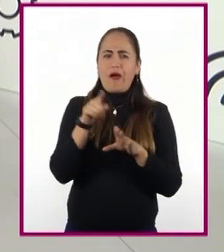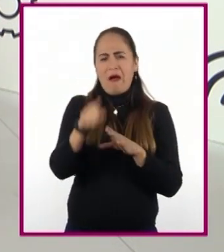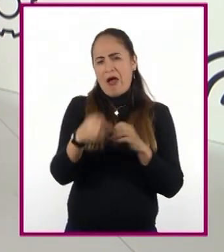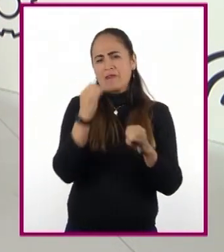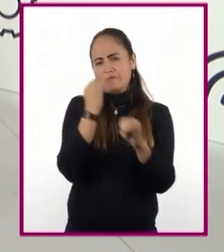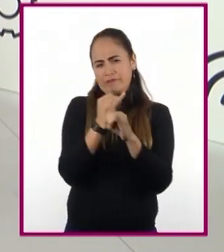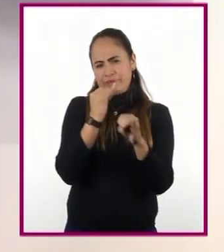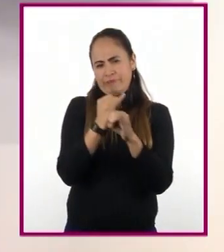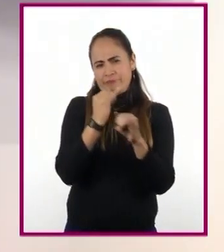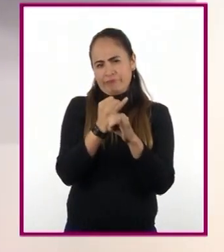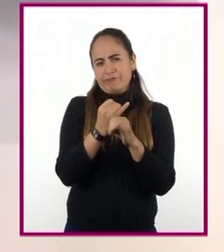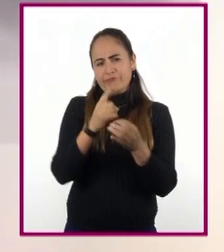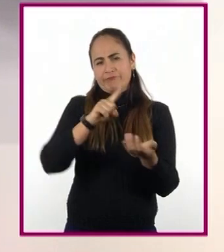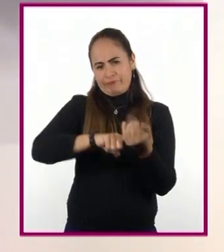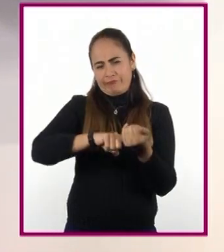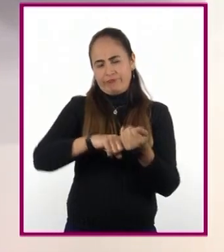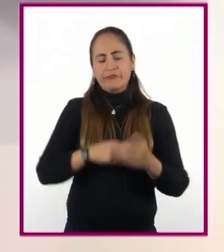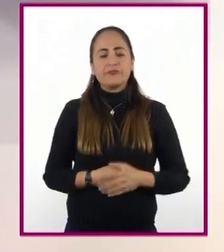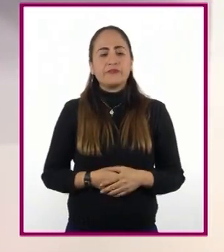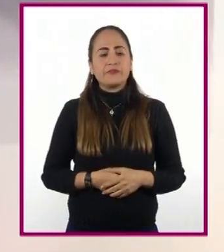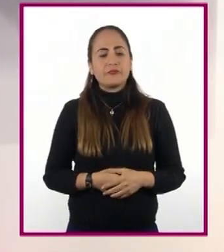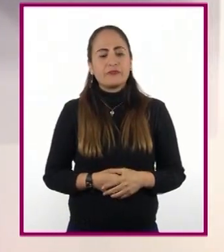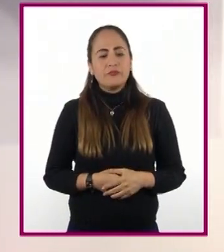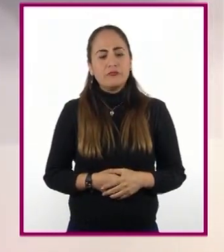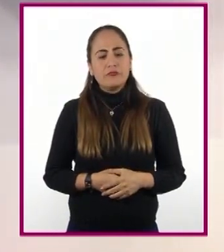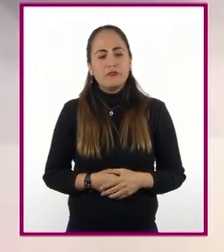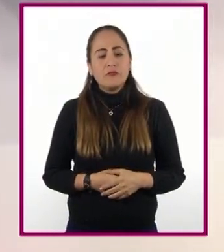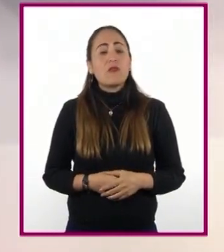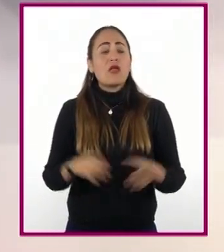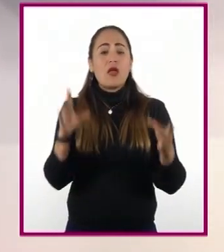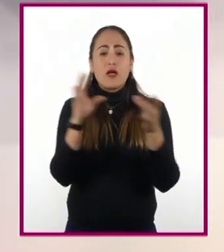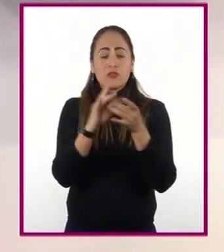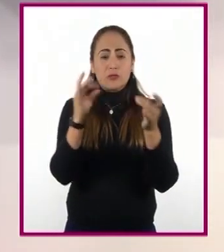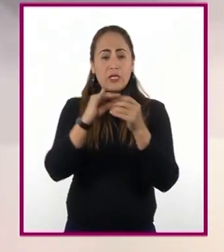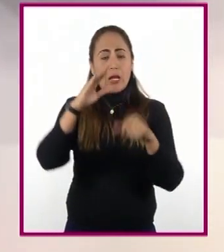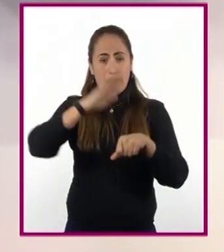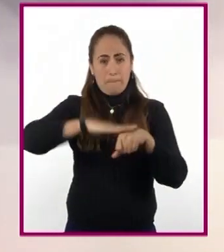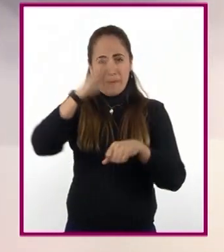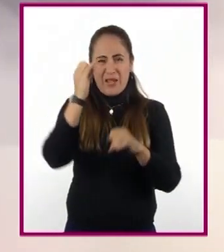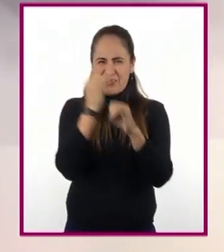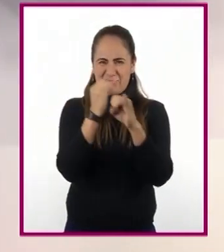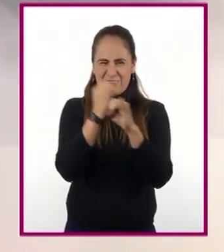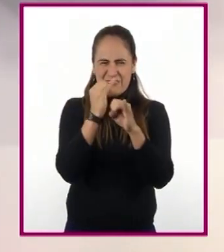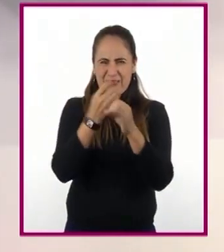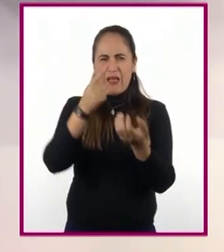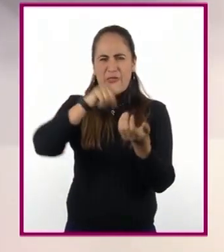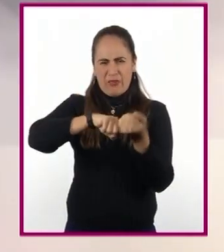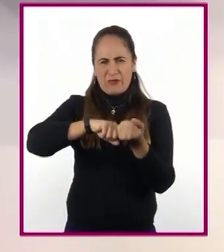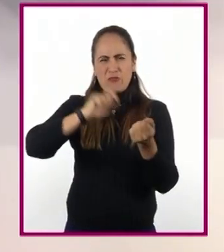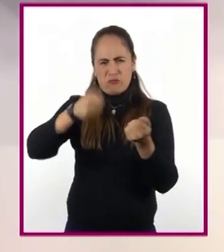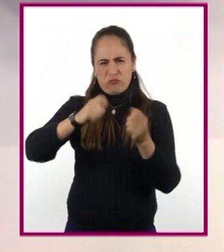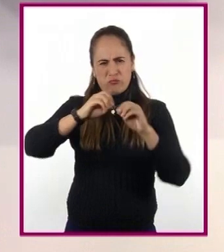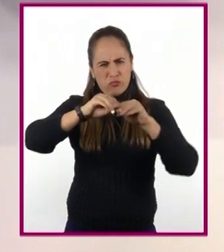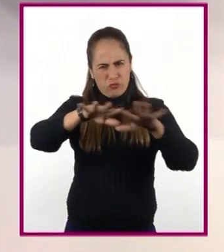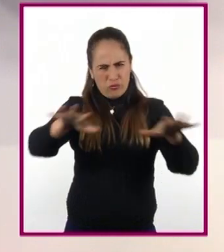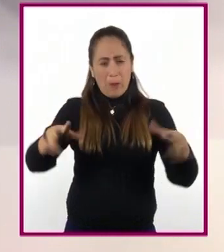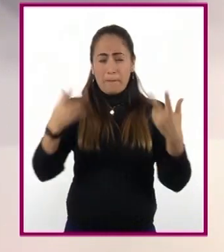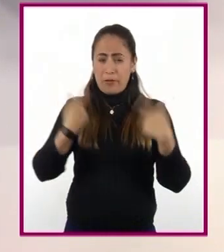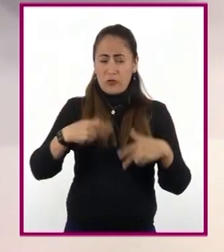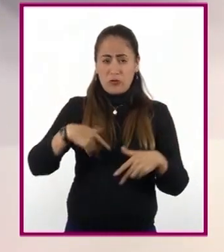digital. Y para explicarnos más sobre los medios digitales, vamos a la entrevista con un